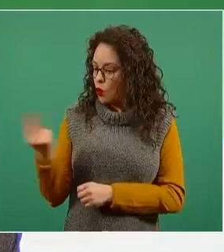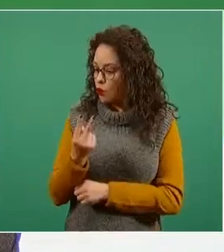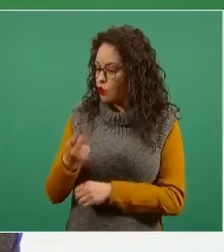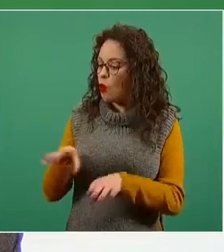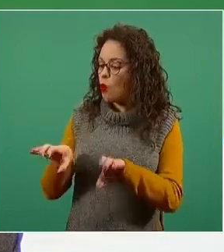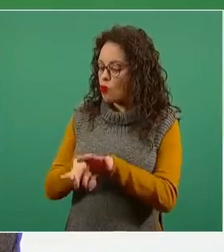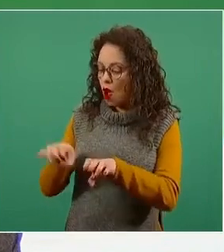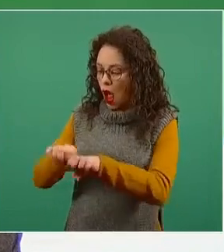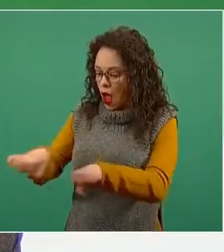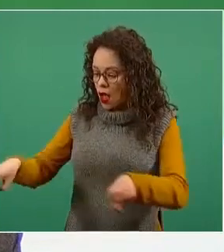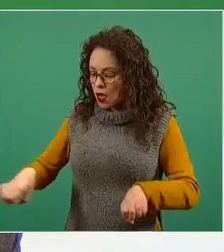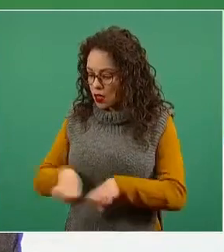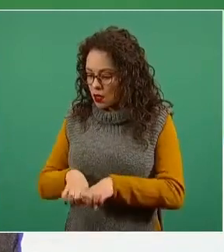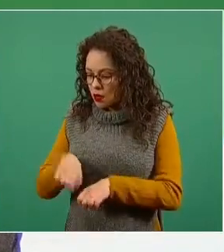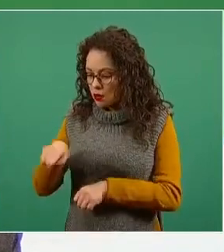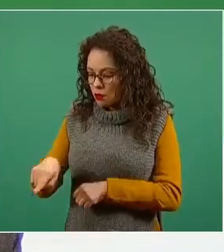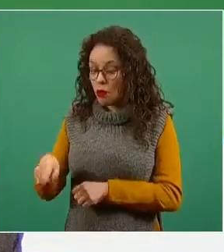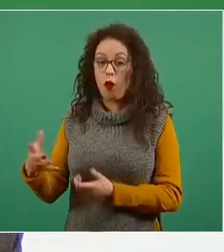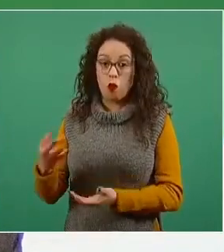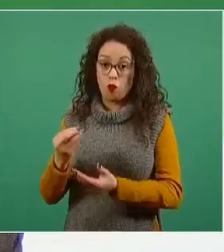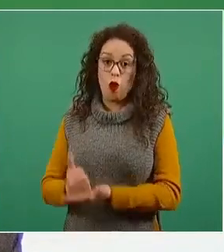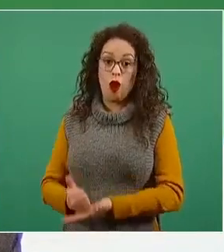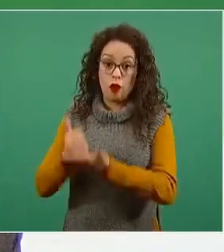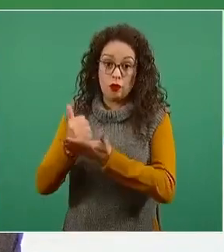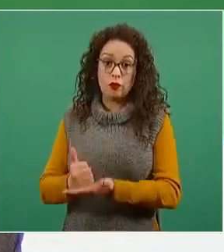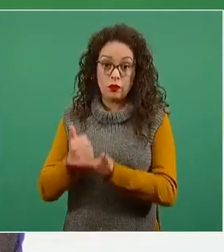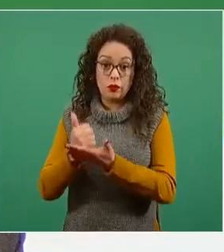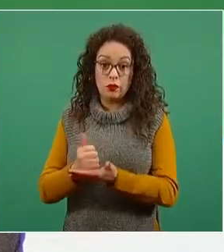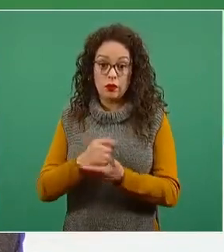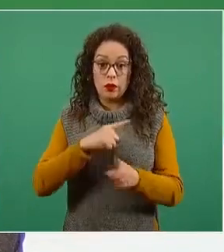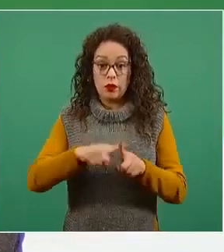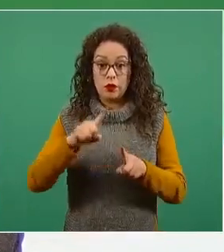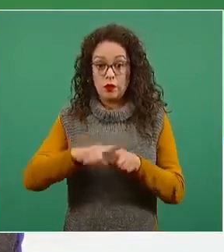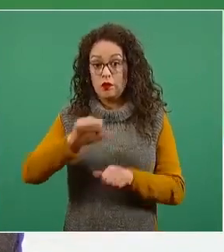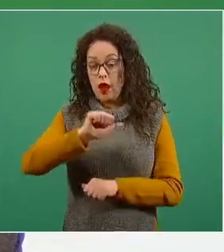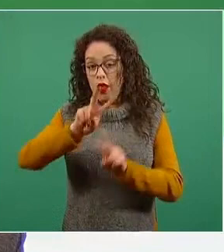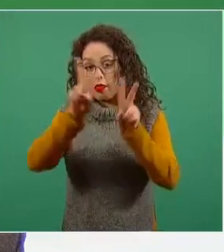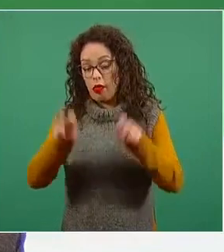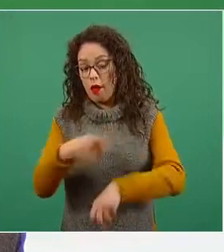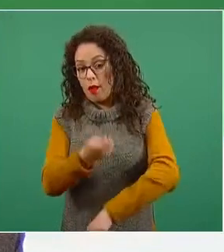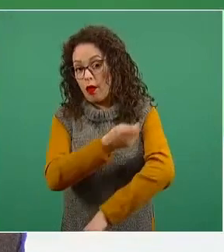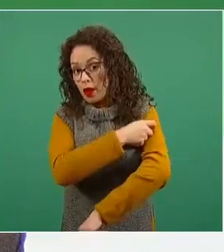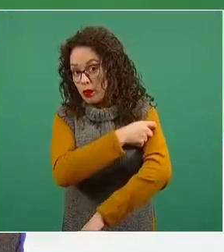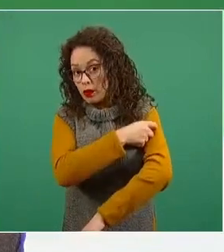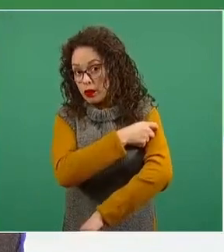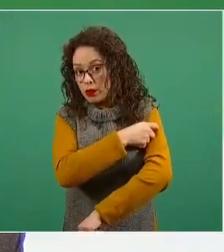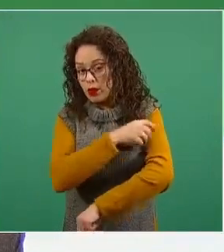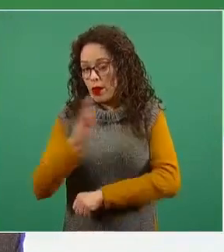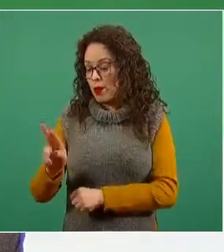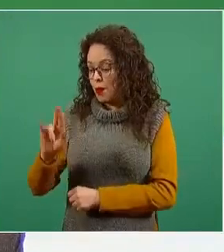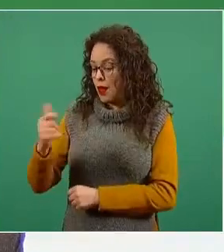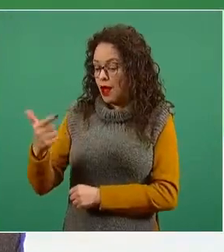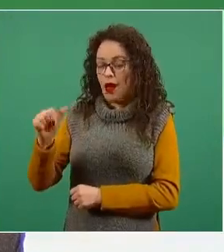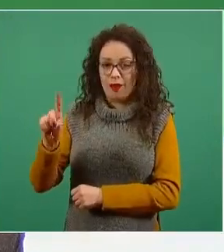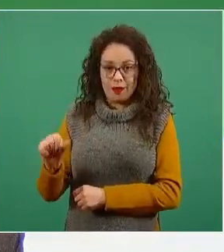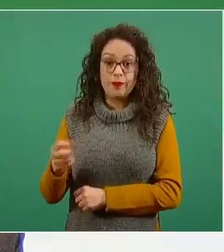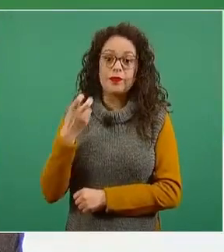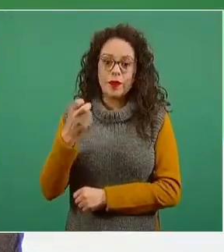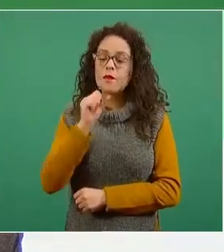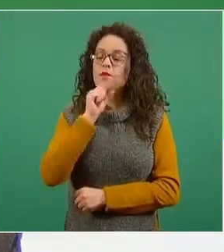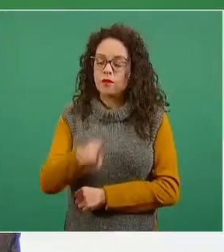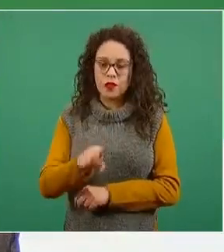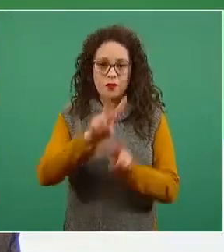brigadas multidisciplinares y multiinstitucionales en la vacunación. Entonces comentamos también sobre este